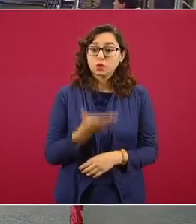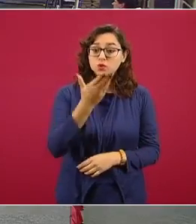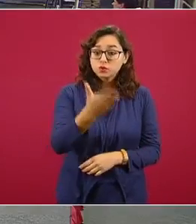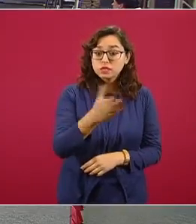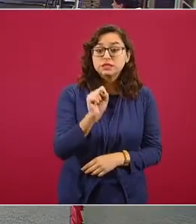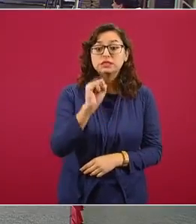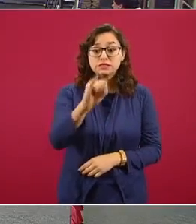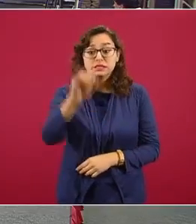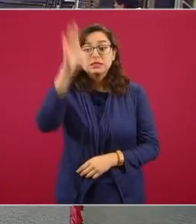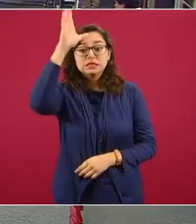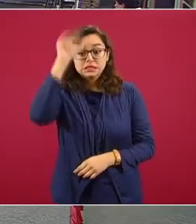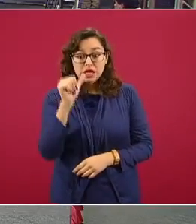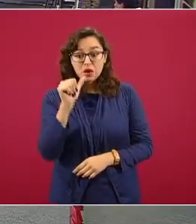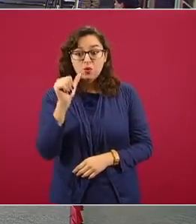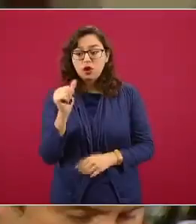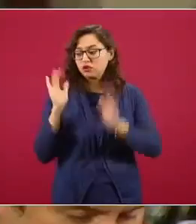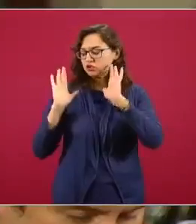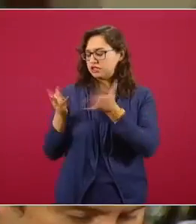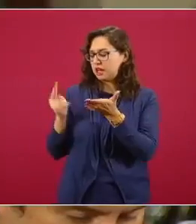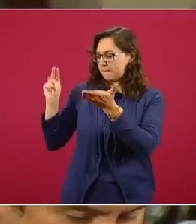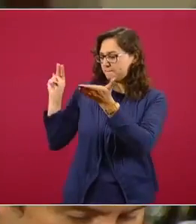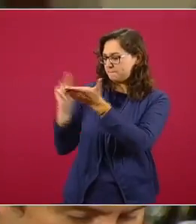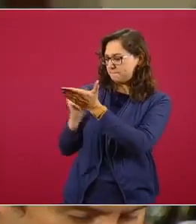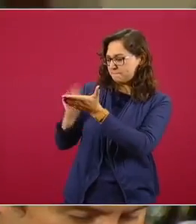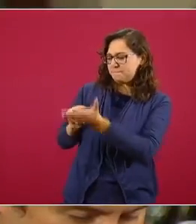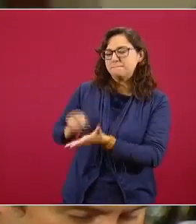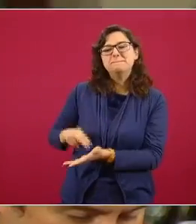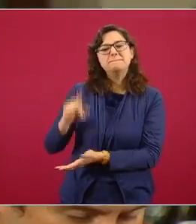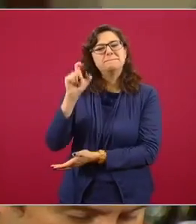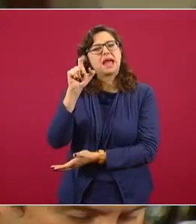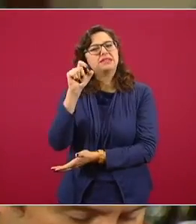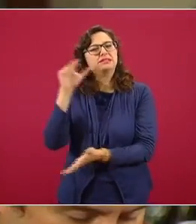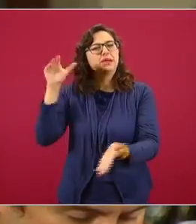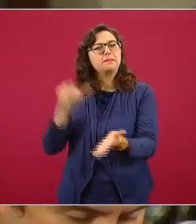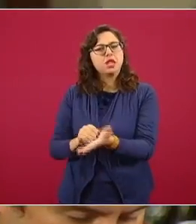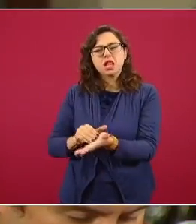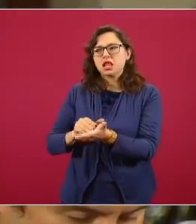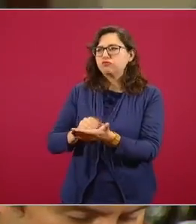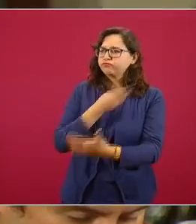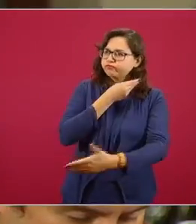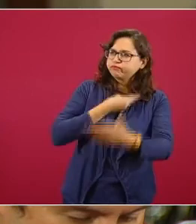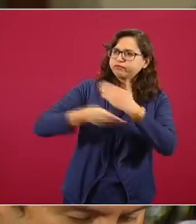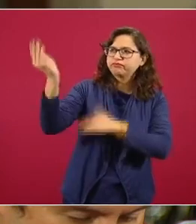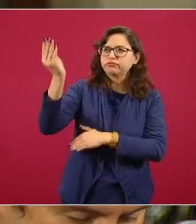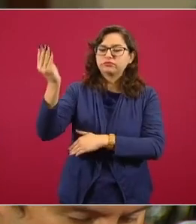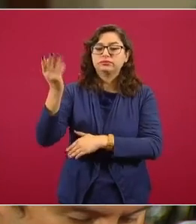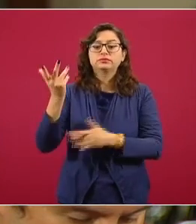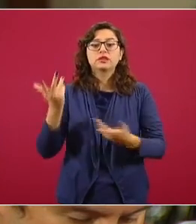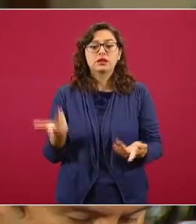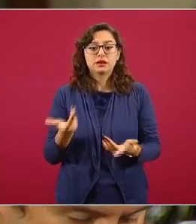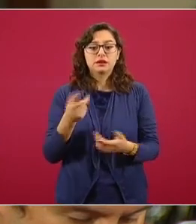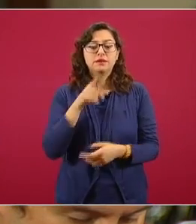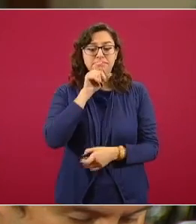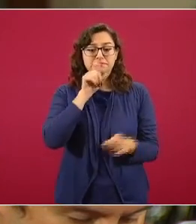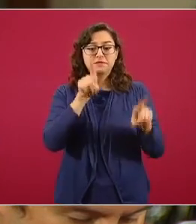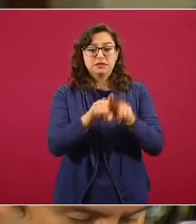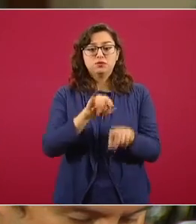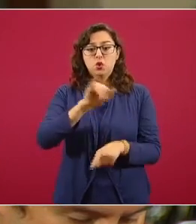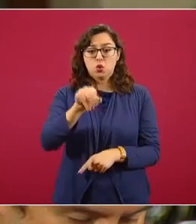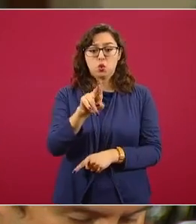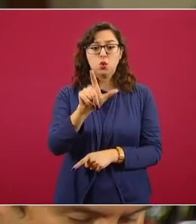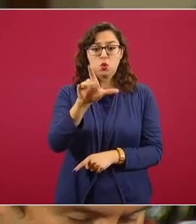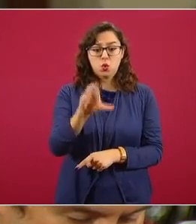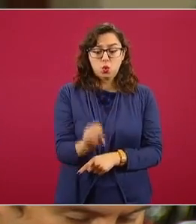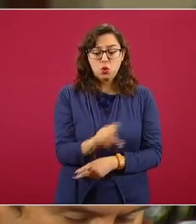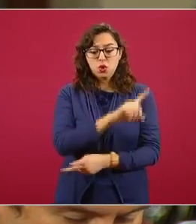con más de 20,000 firmas de varios mexicanos se hizo, entre ellos su consejero jurídico Julio Scherer